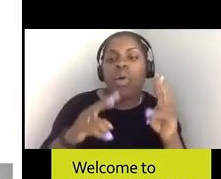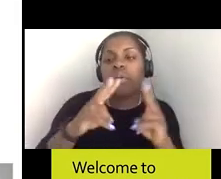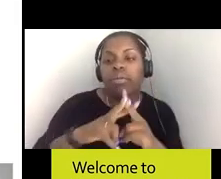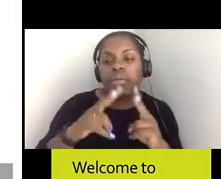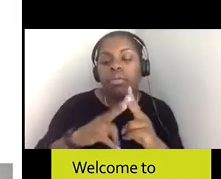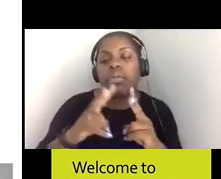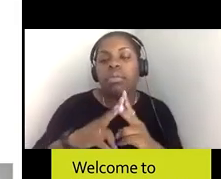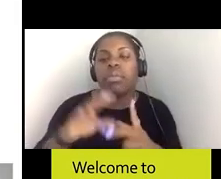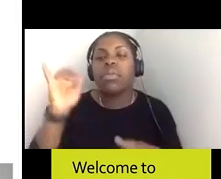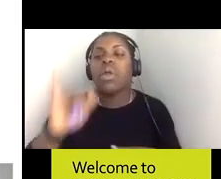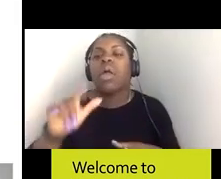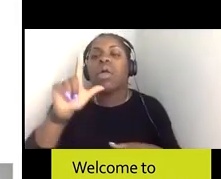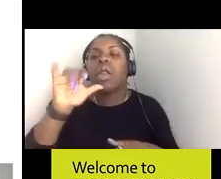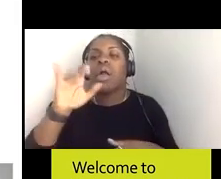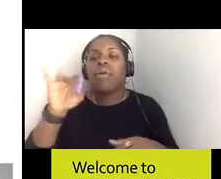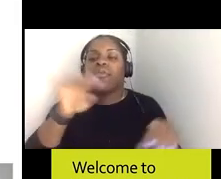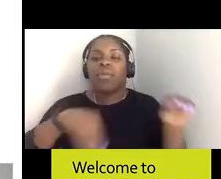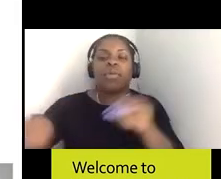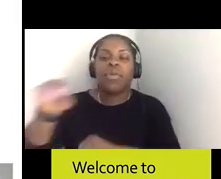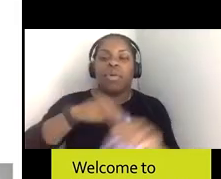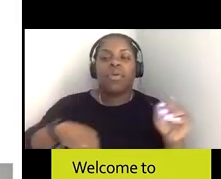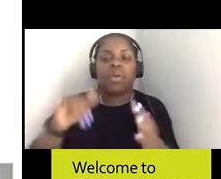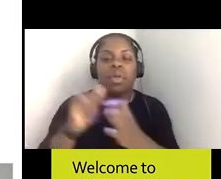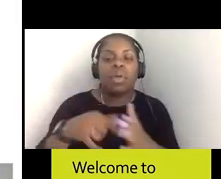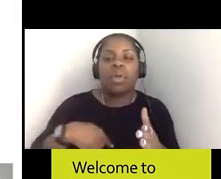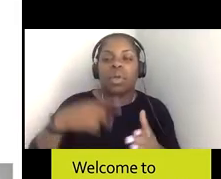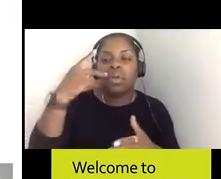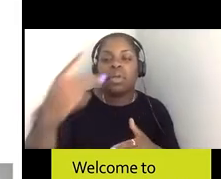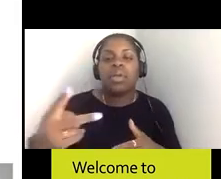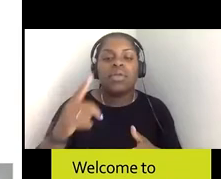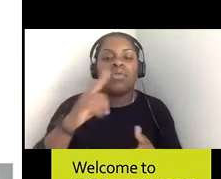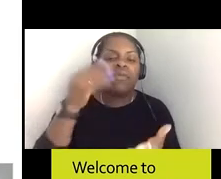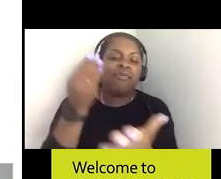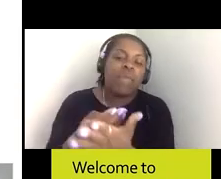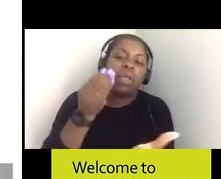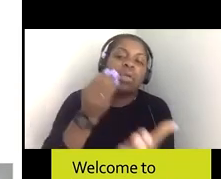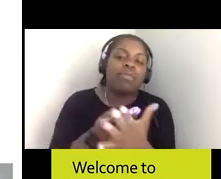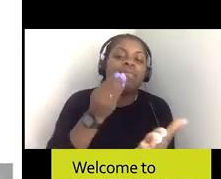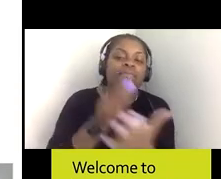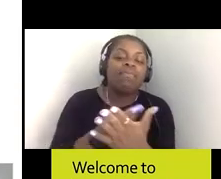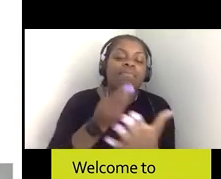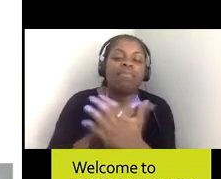corte. Entonces, la falta de movimiento es que el otro problema es